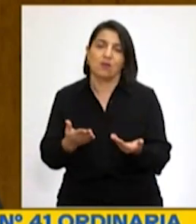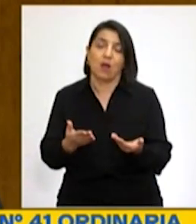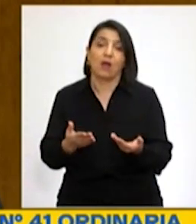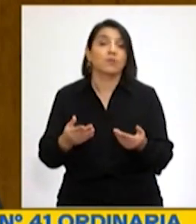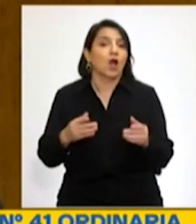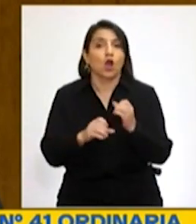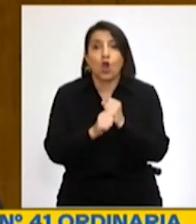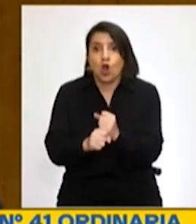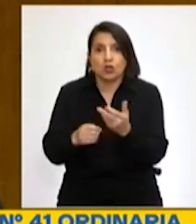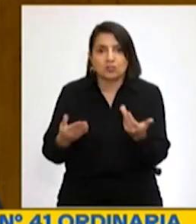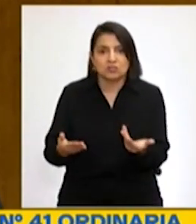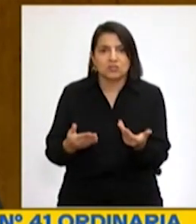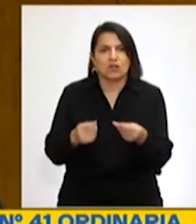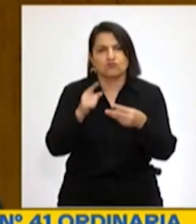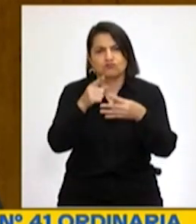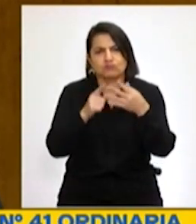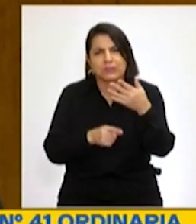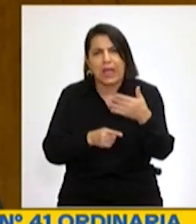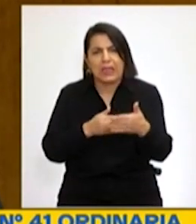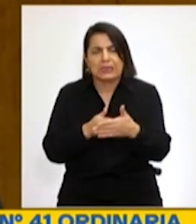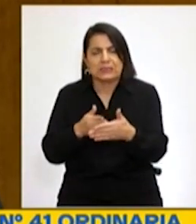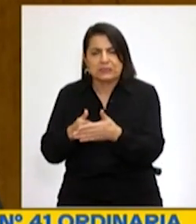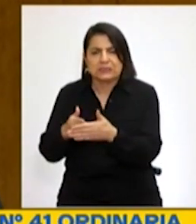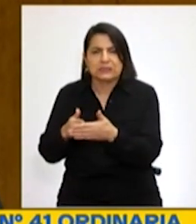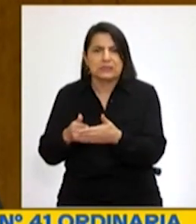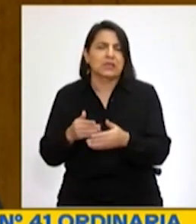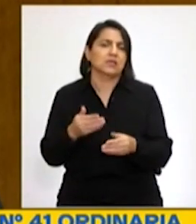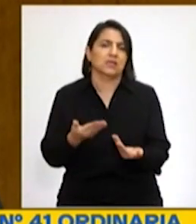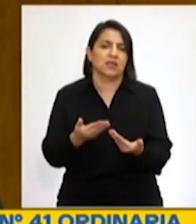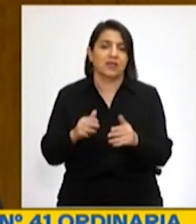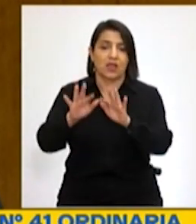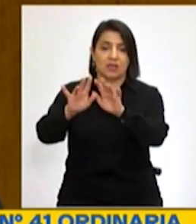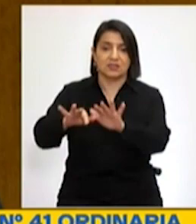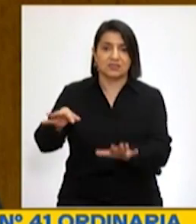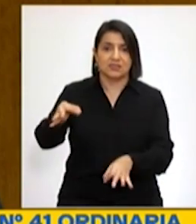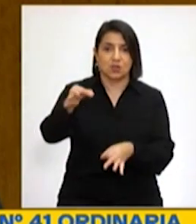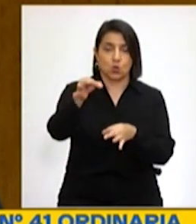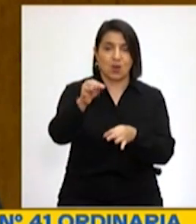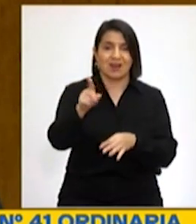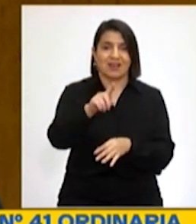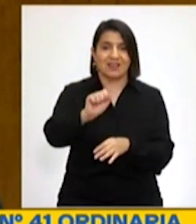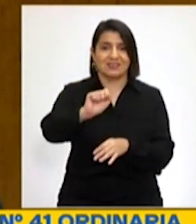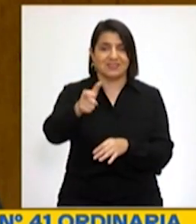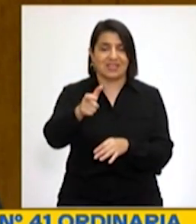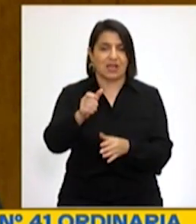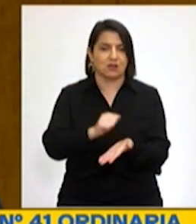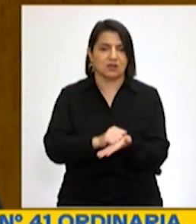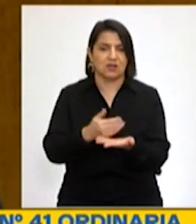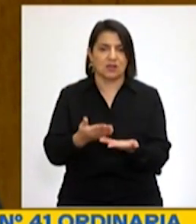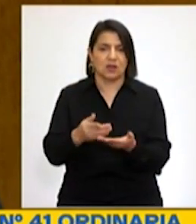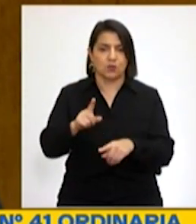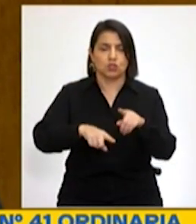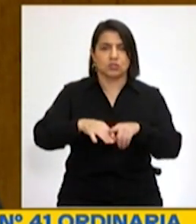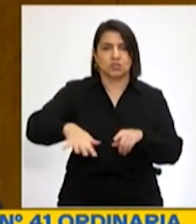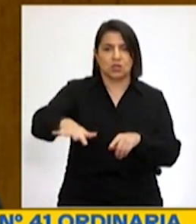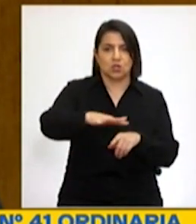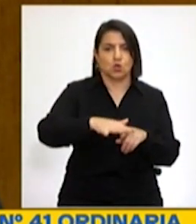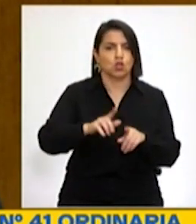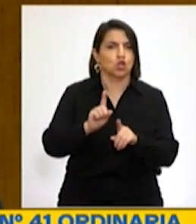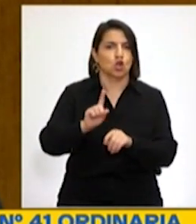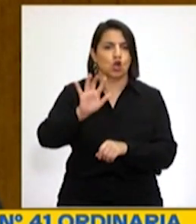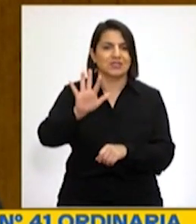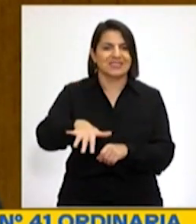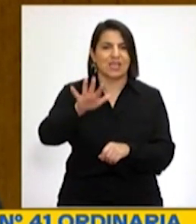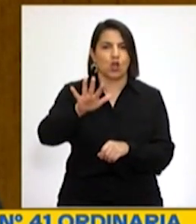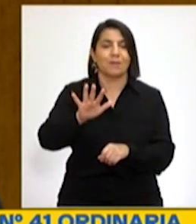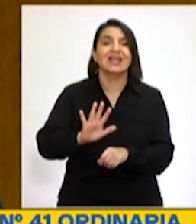contrario establece restricciones adicionales a la que las propias circular del sac estaba agregando ahora ya la subdivisiones no son de cinco mil metros cuadrados son